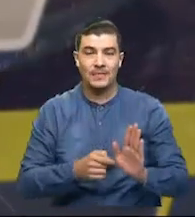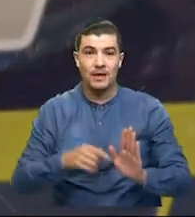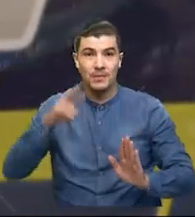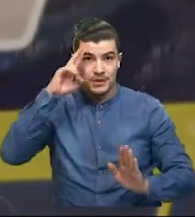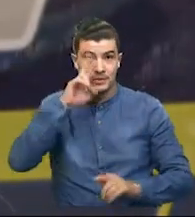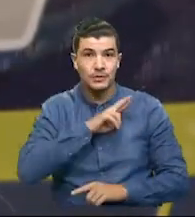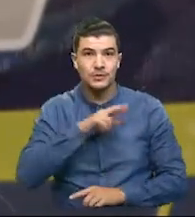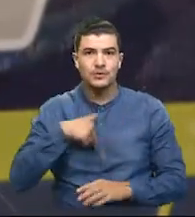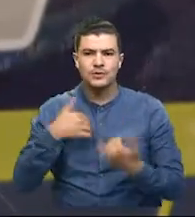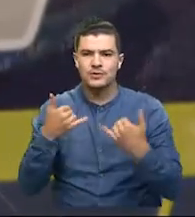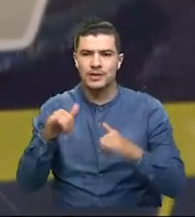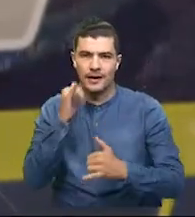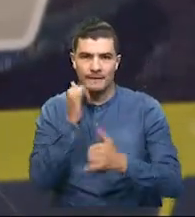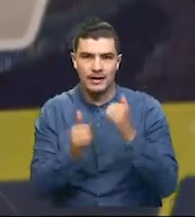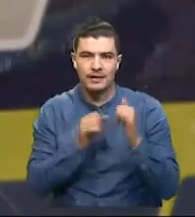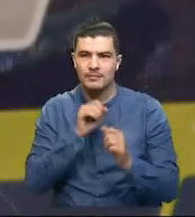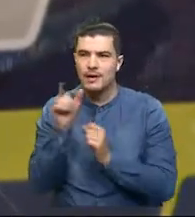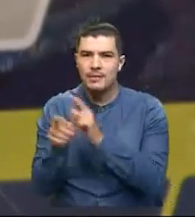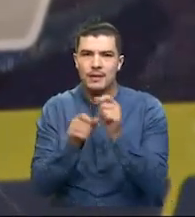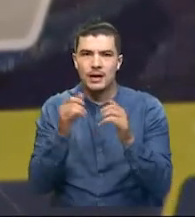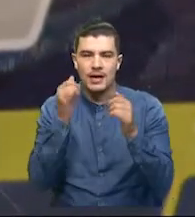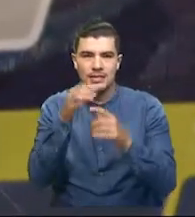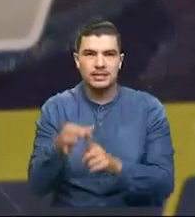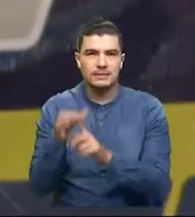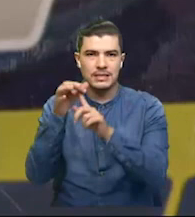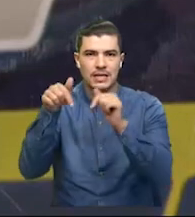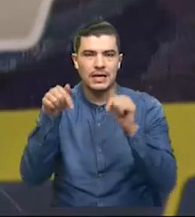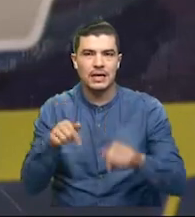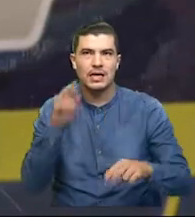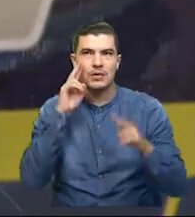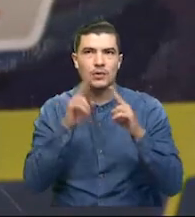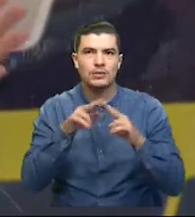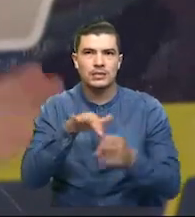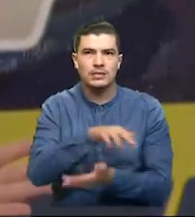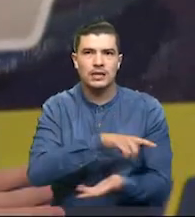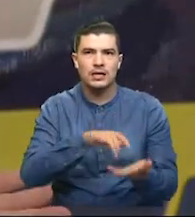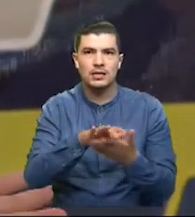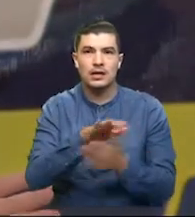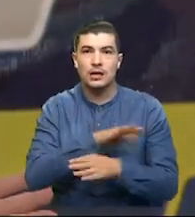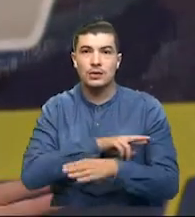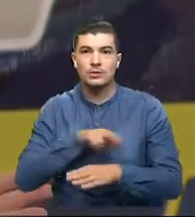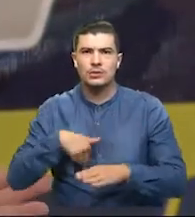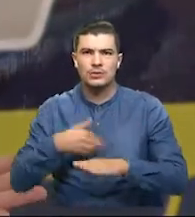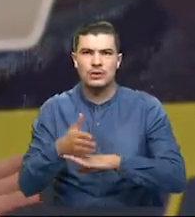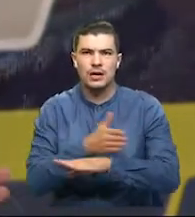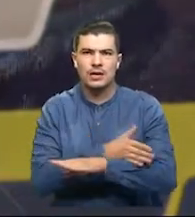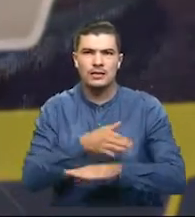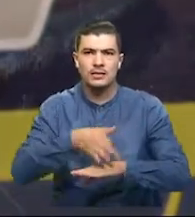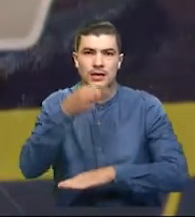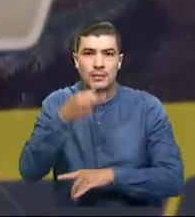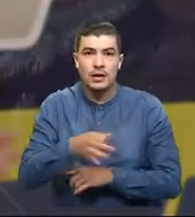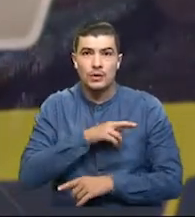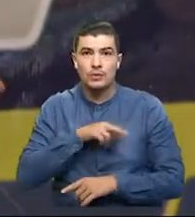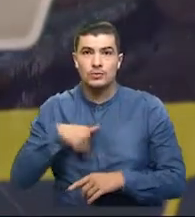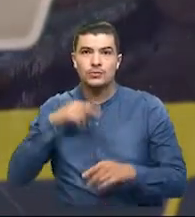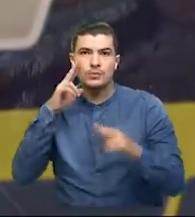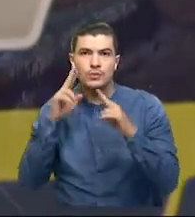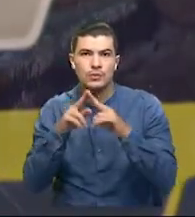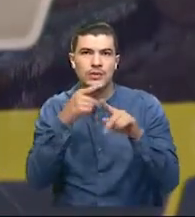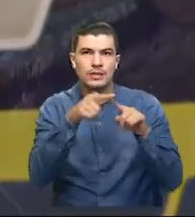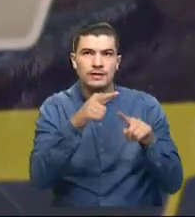entonces este cubrimiento especial que estamos haciendo de Expedición Santander. Hemos hecho desde muy temprano un recorrido muy interesante por